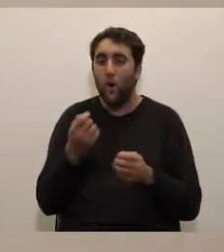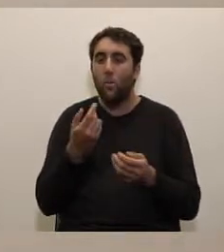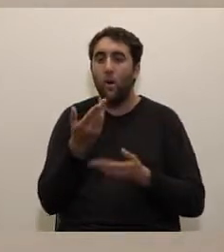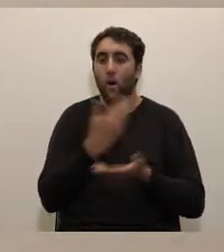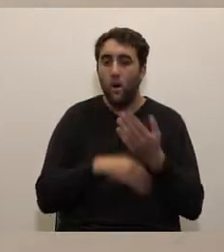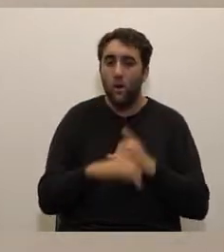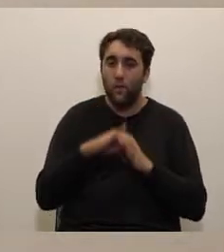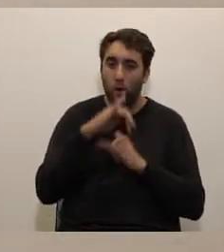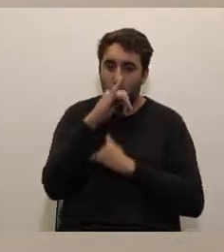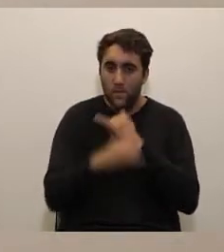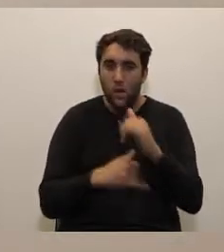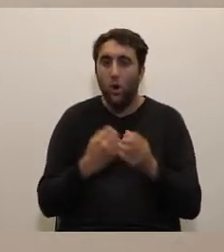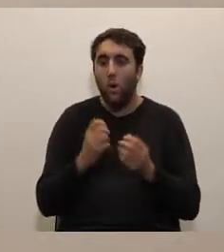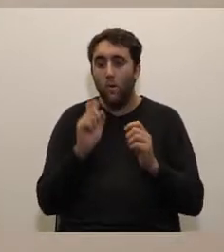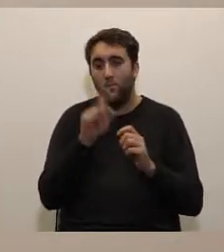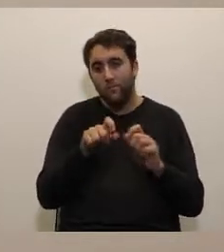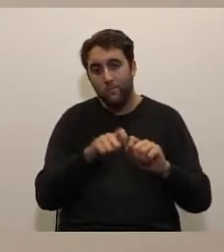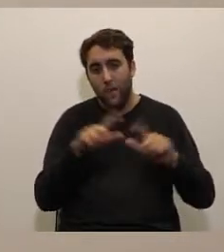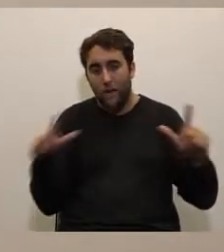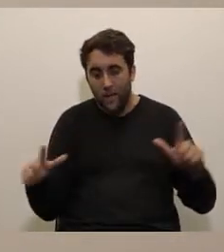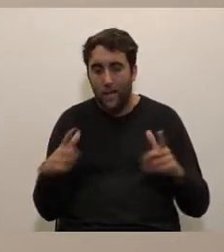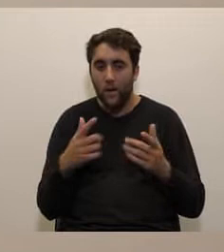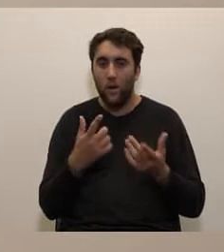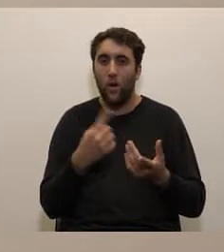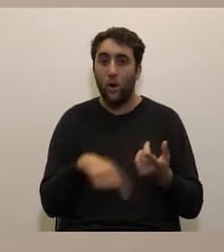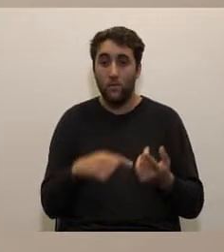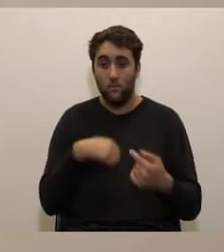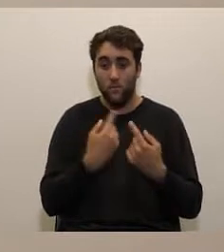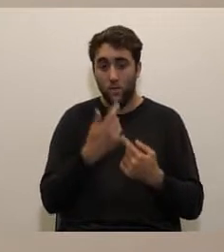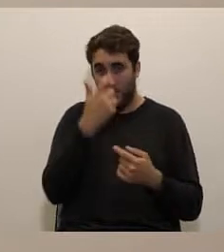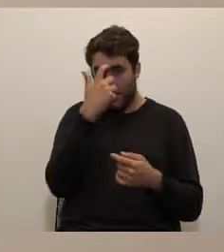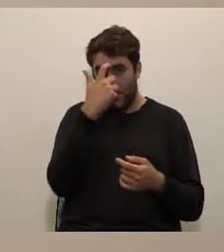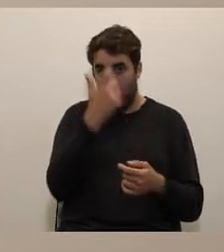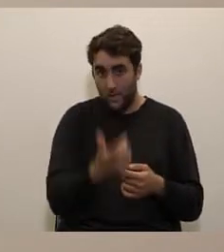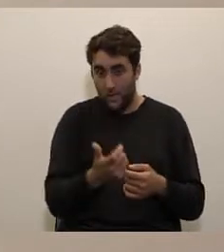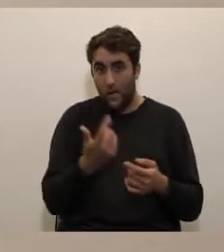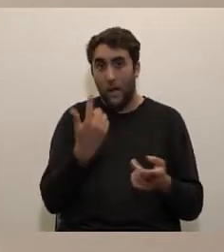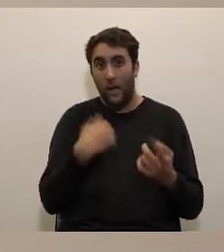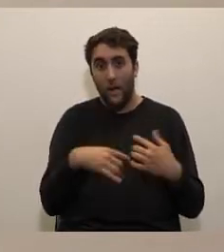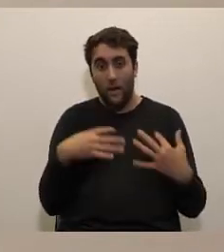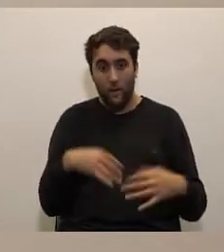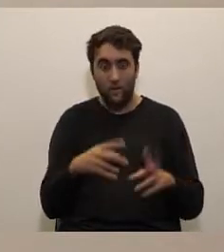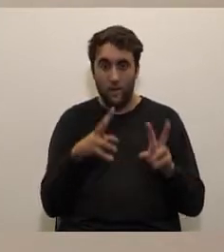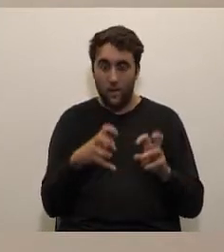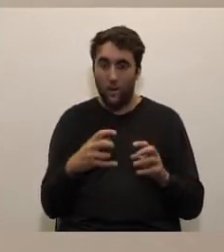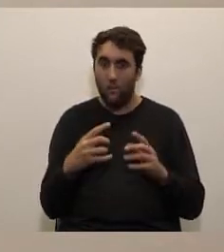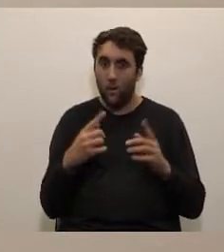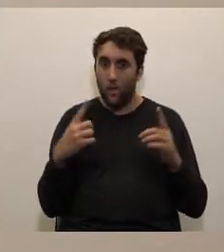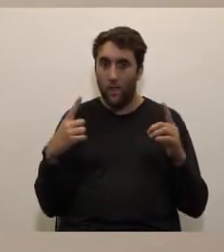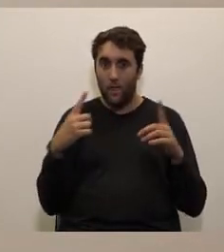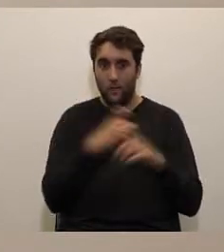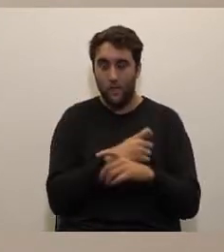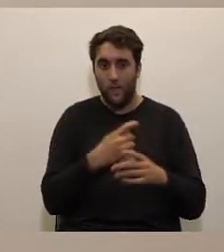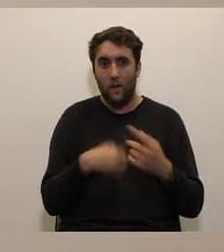datos, como abrir datos, para las personas en ciencia resultan temas complejos que